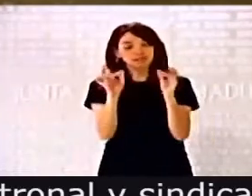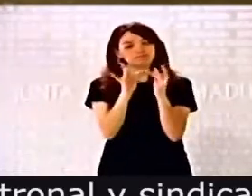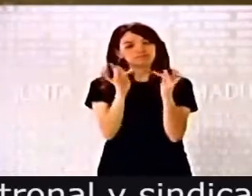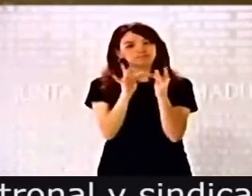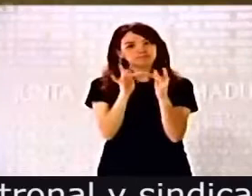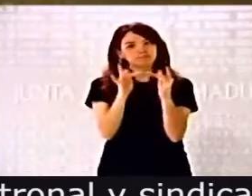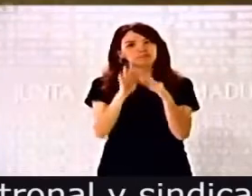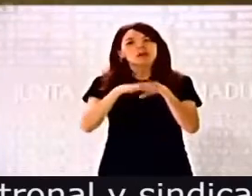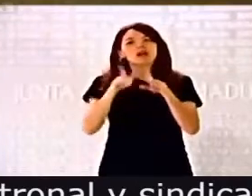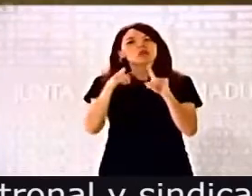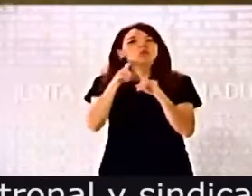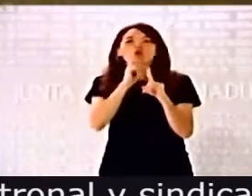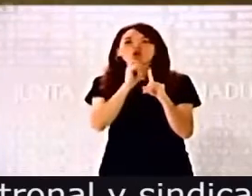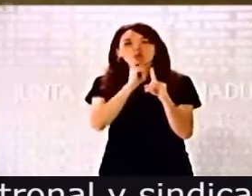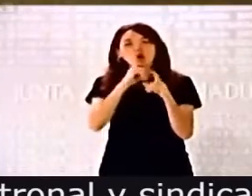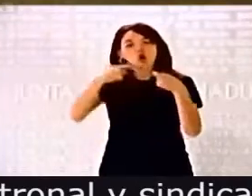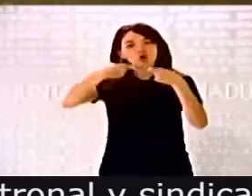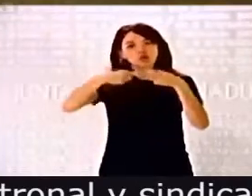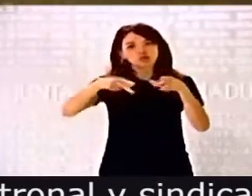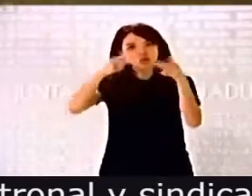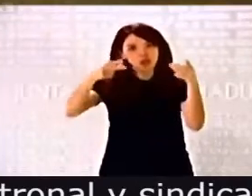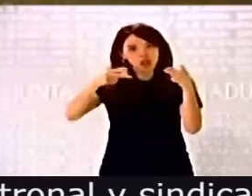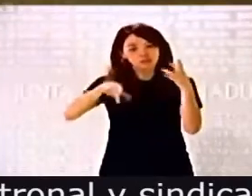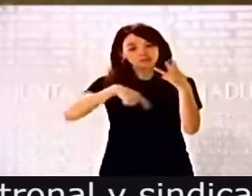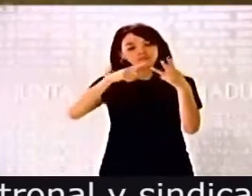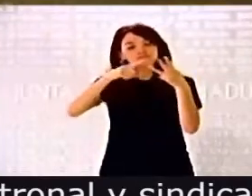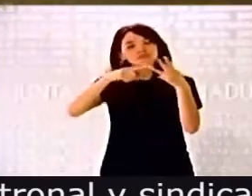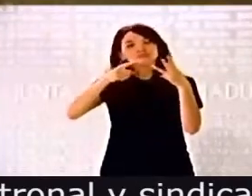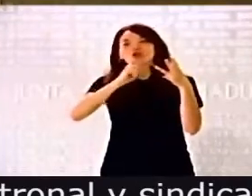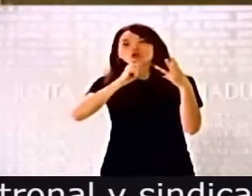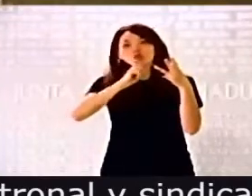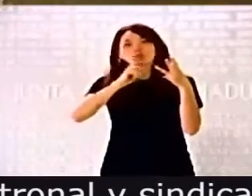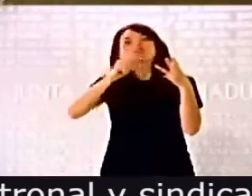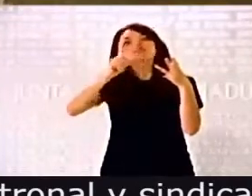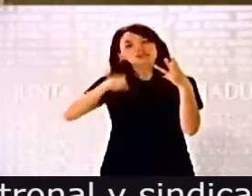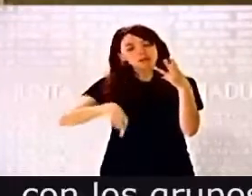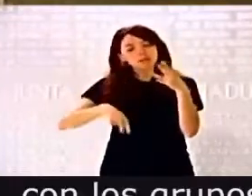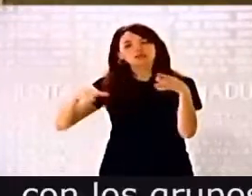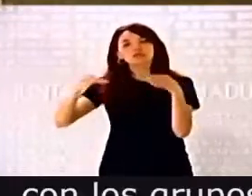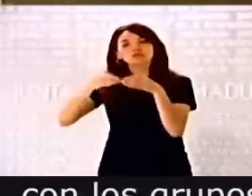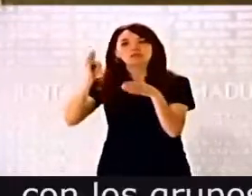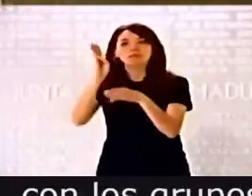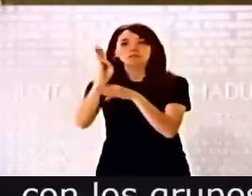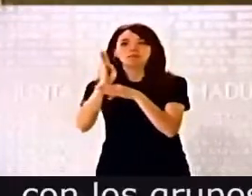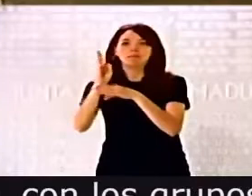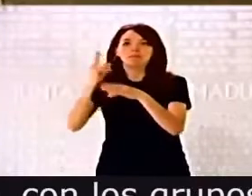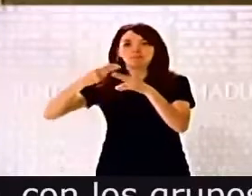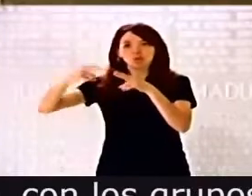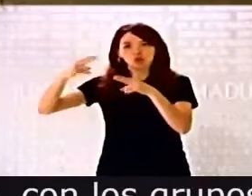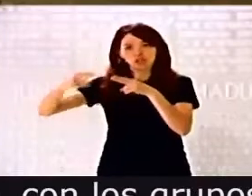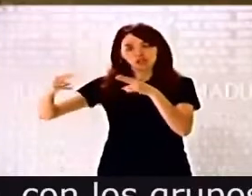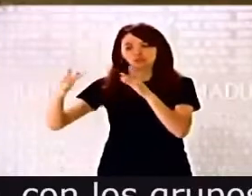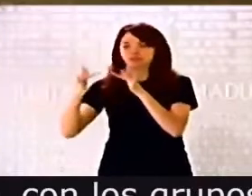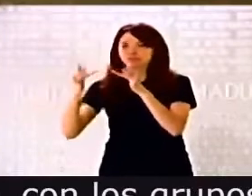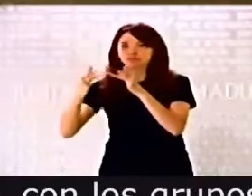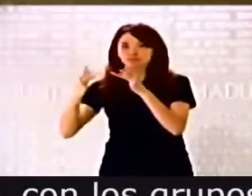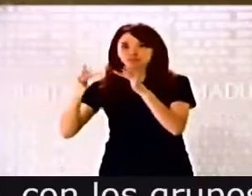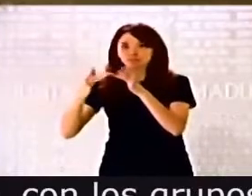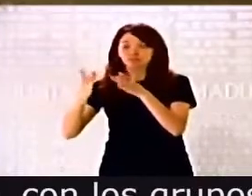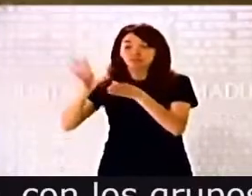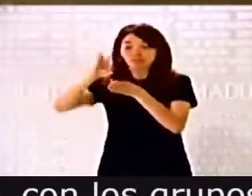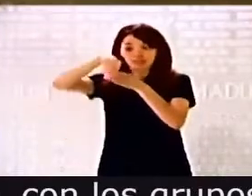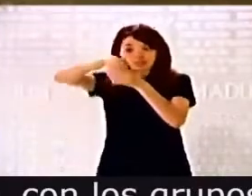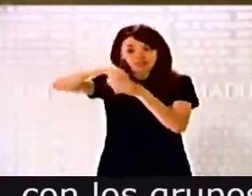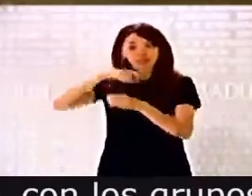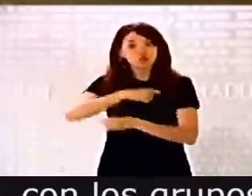concertación social. Y, por último, con los grupos parlamentarios en el seno de una comisión no permanente en la